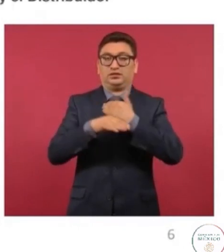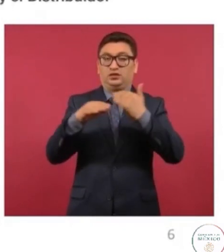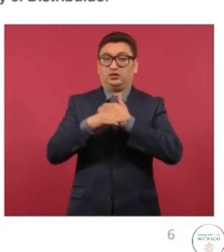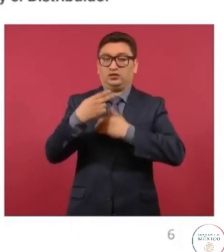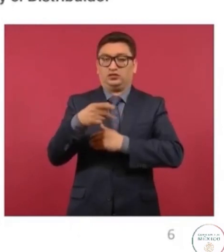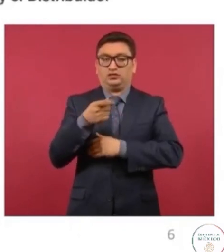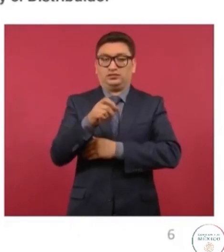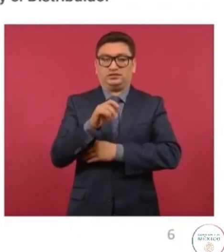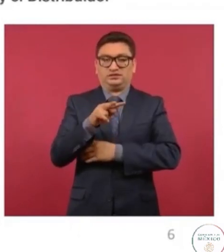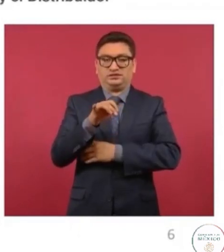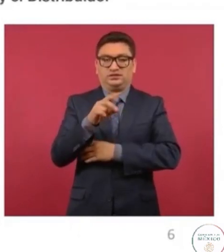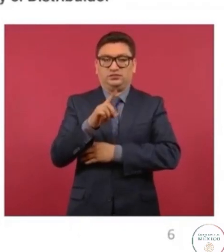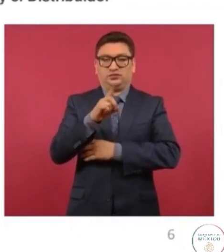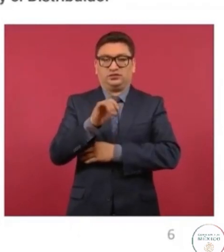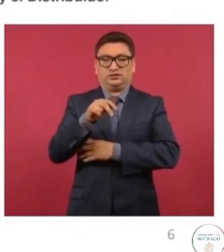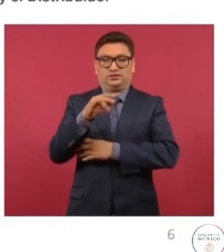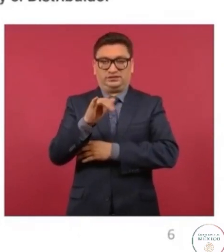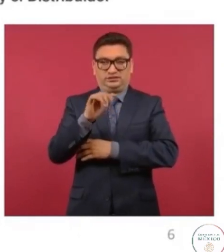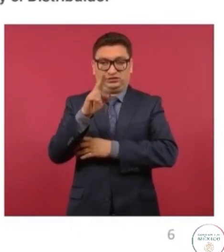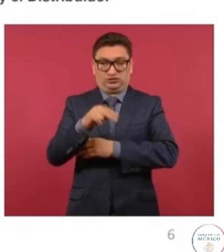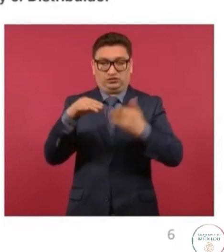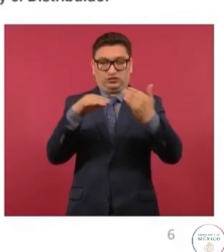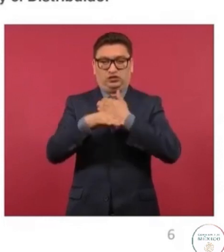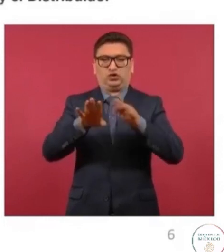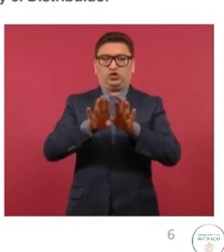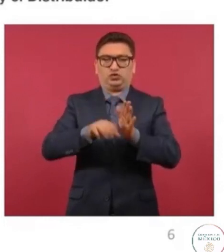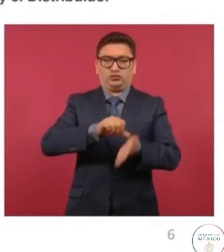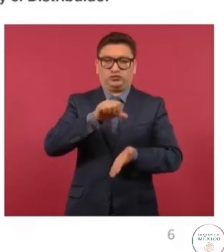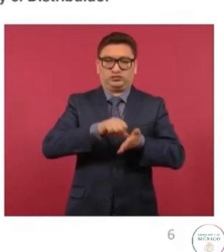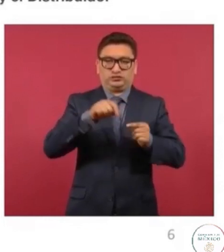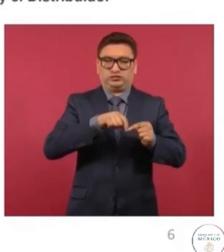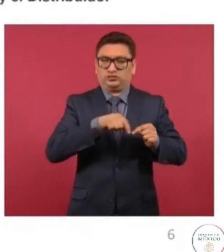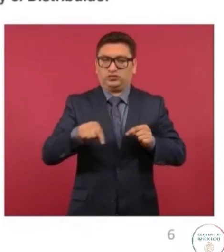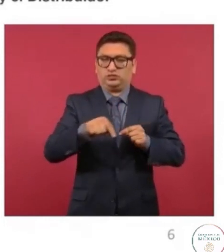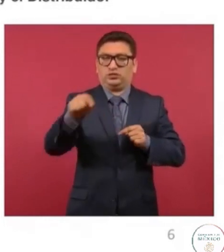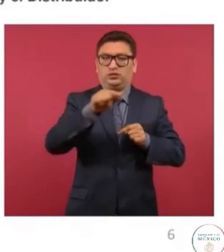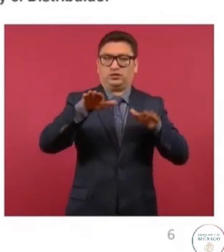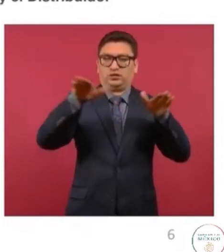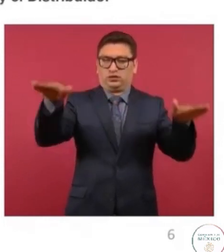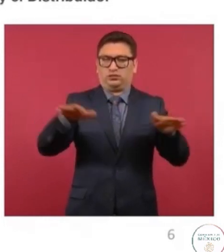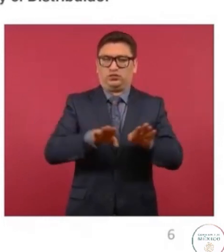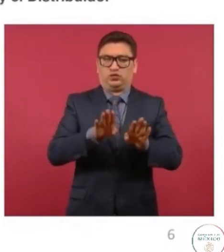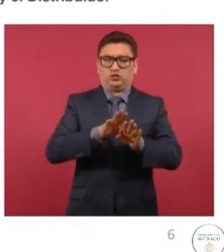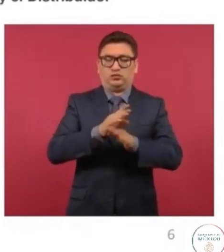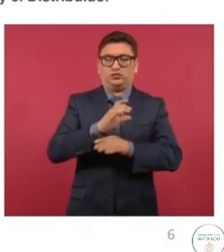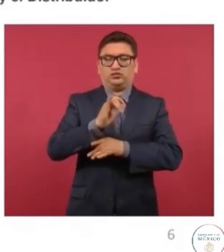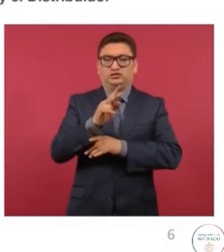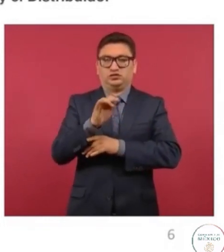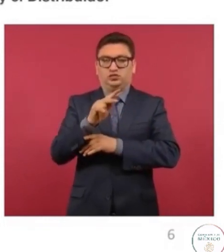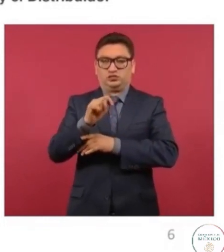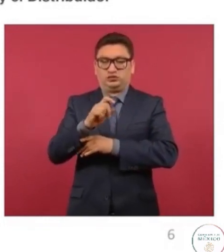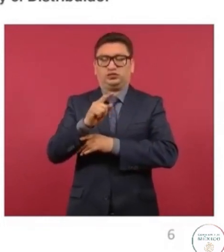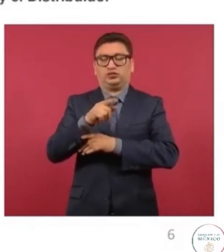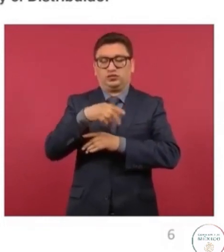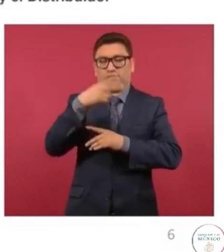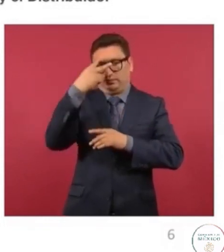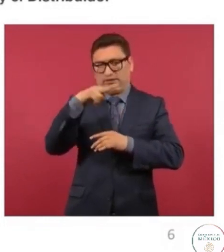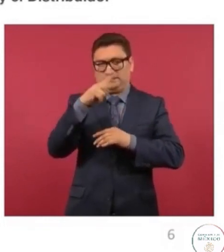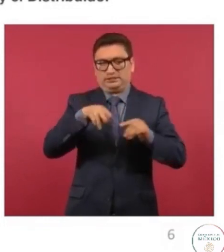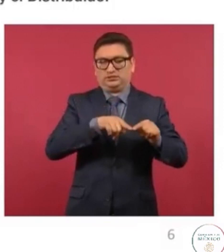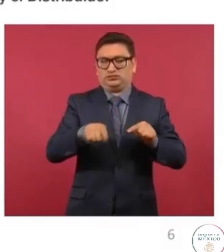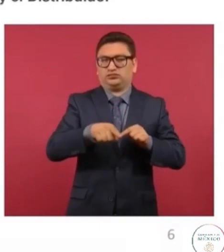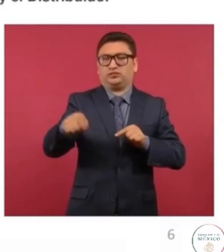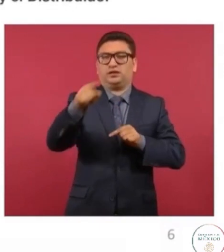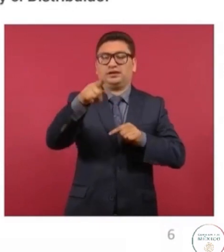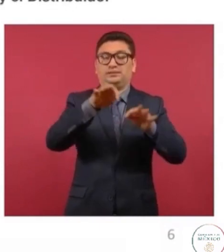de la Nación, que conecta el centro del Valle de México con el aeropuerto a través del circuito exterior mexiquense y del